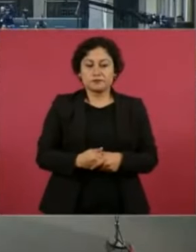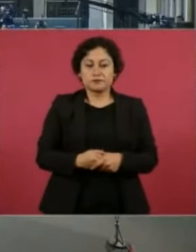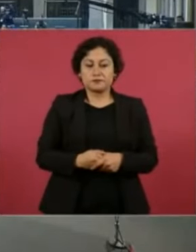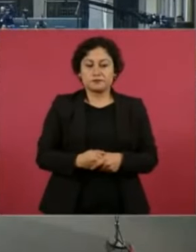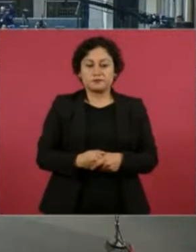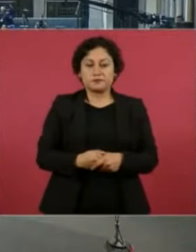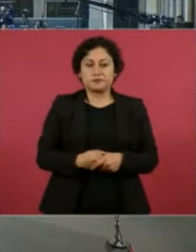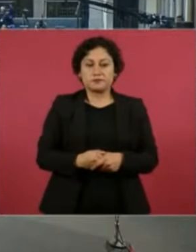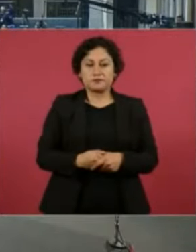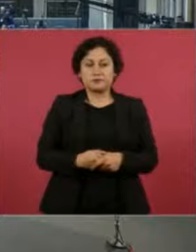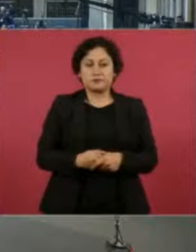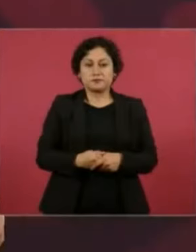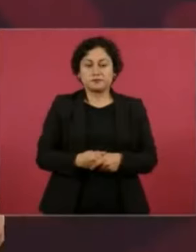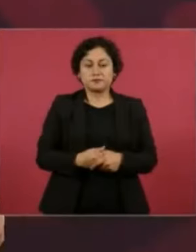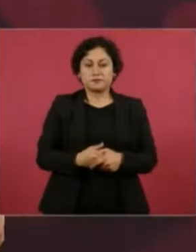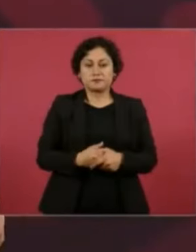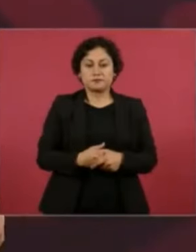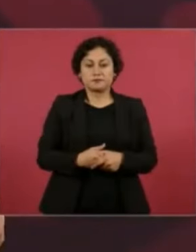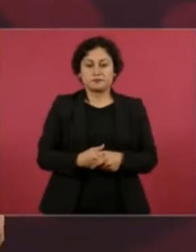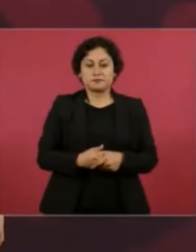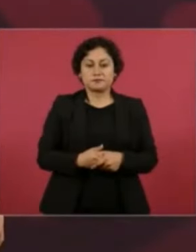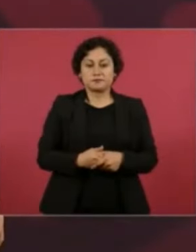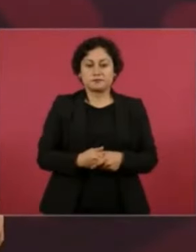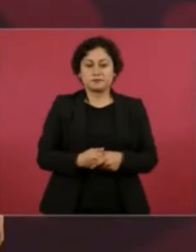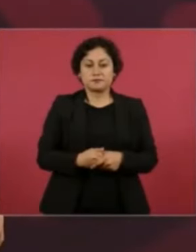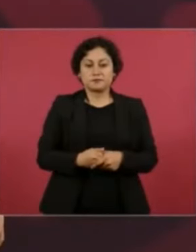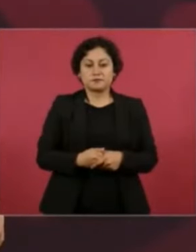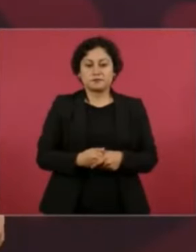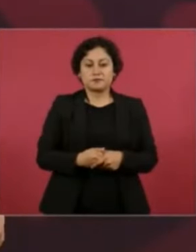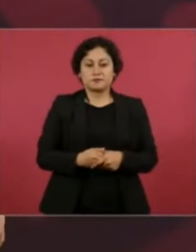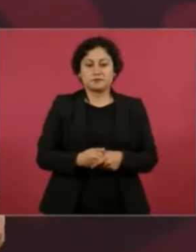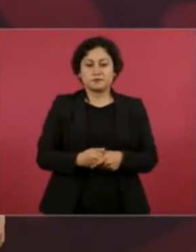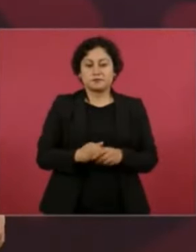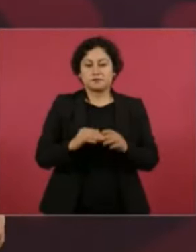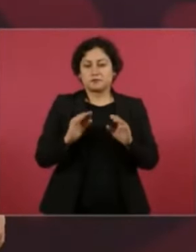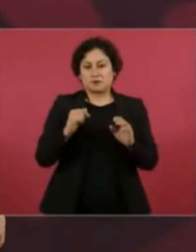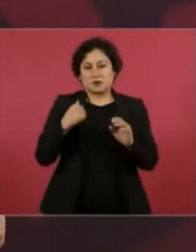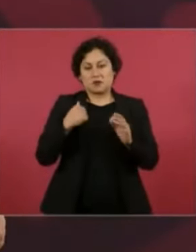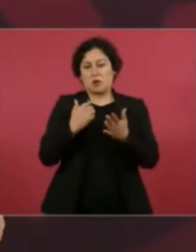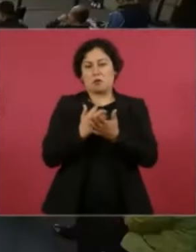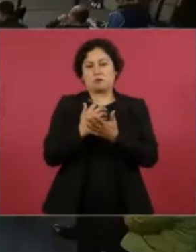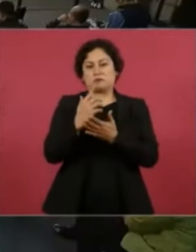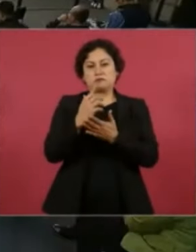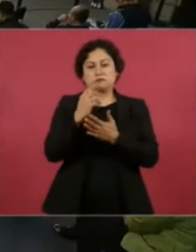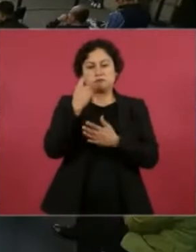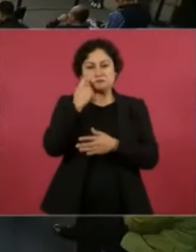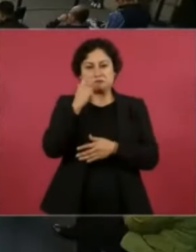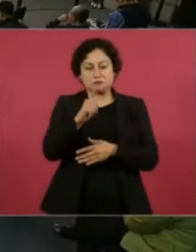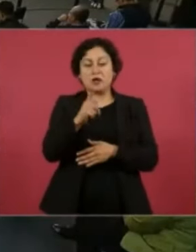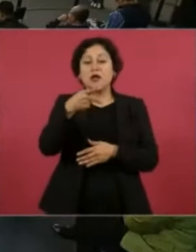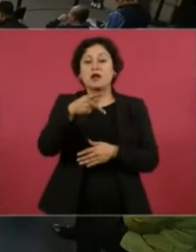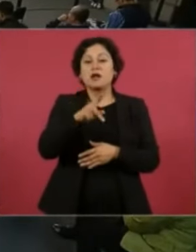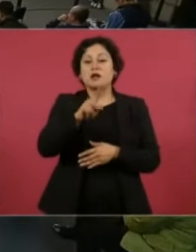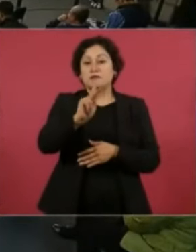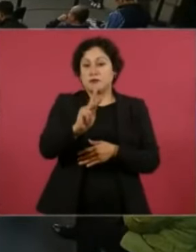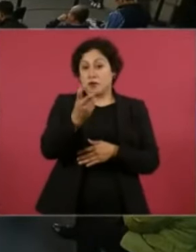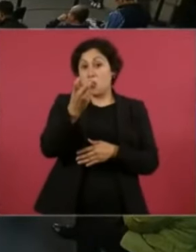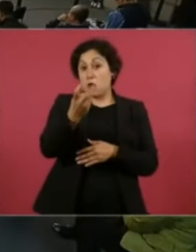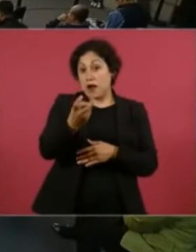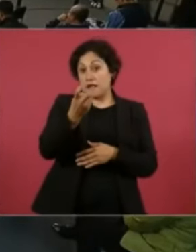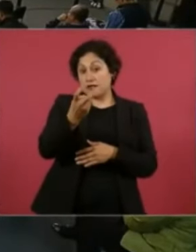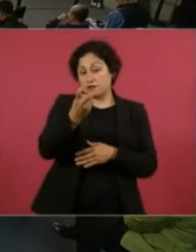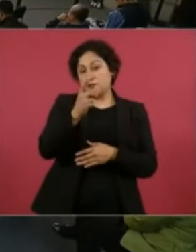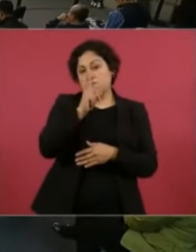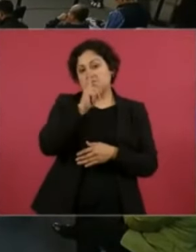e para no eh exagerar pero si es un acto de de